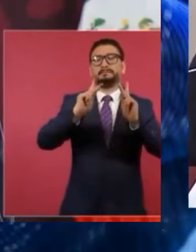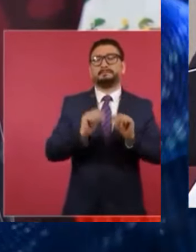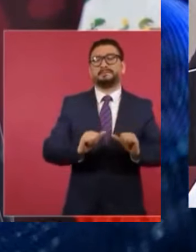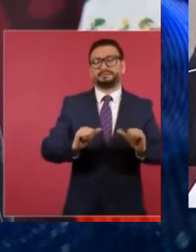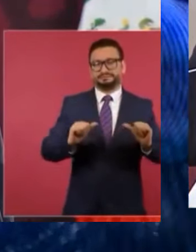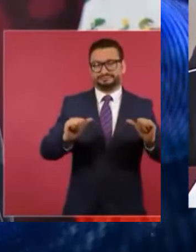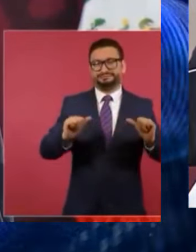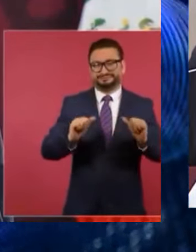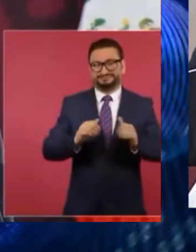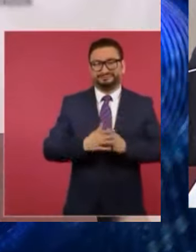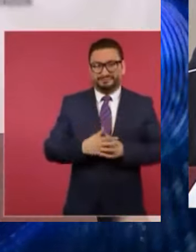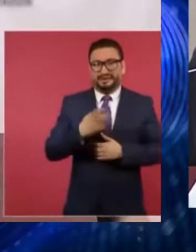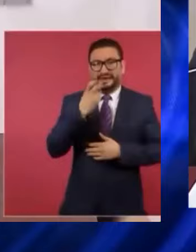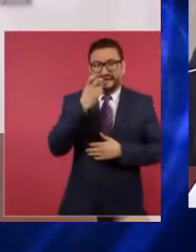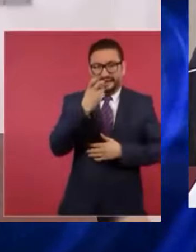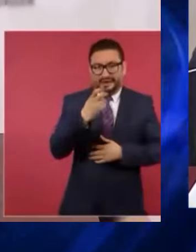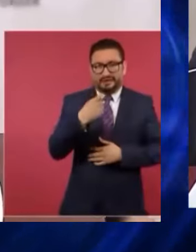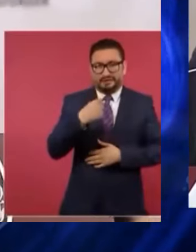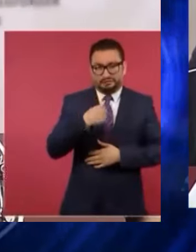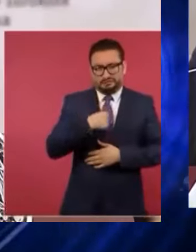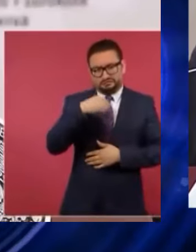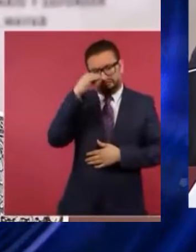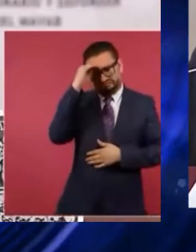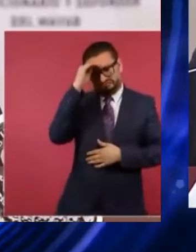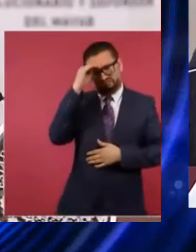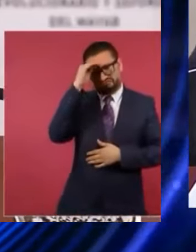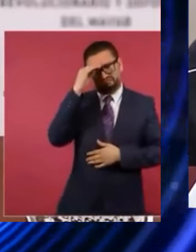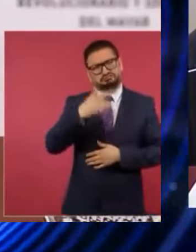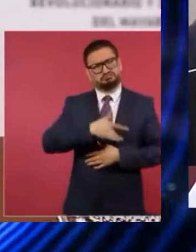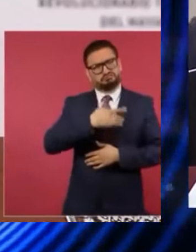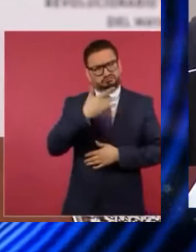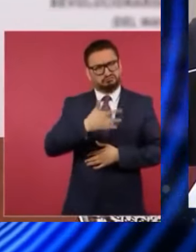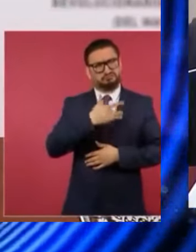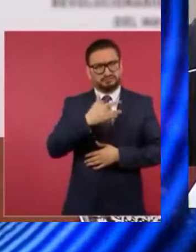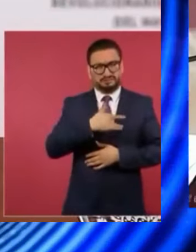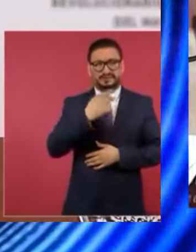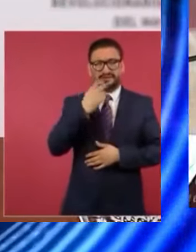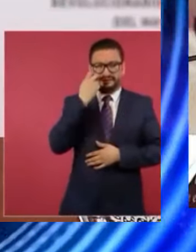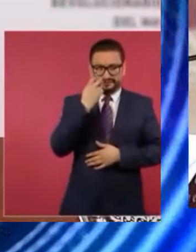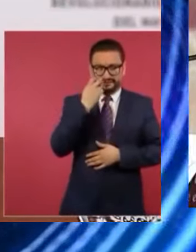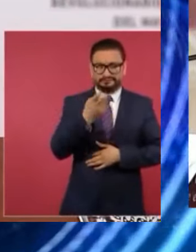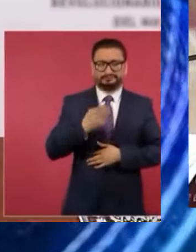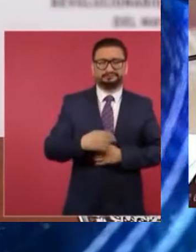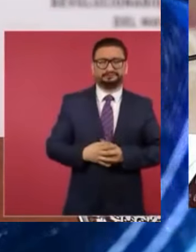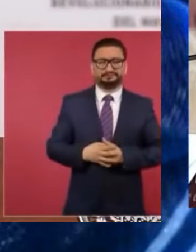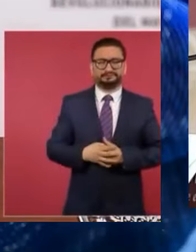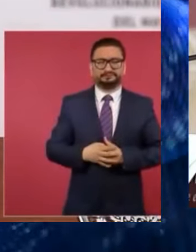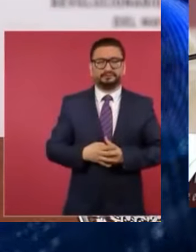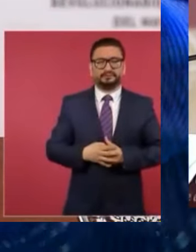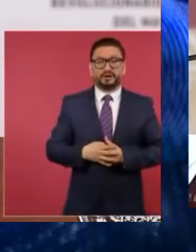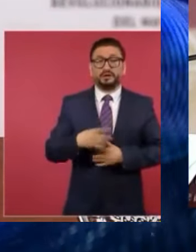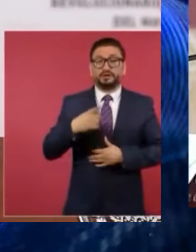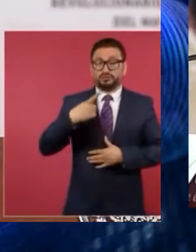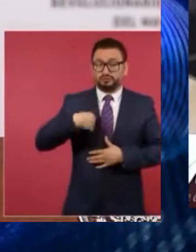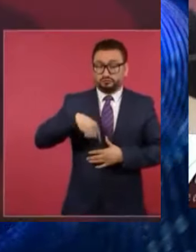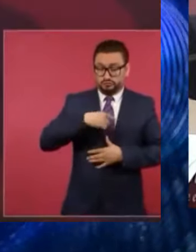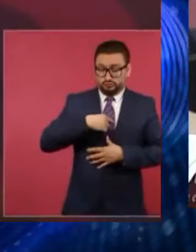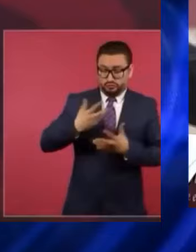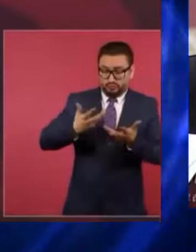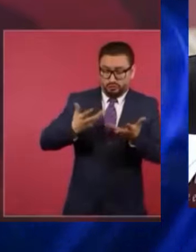Ese es mi pronóstico, eso es lo que yo sostengo y además estamos